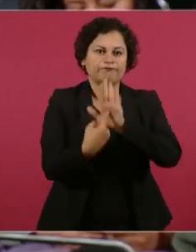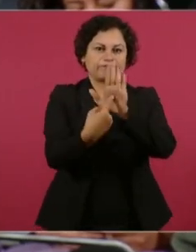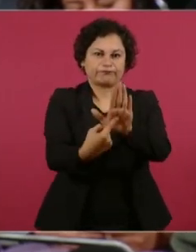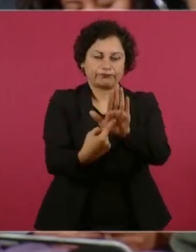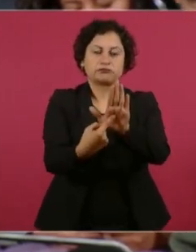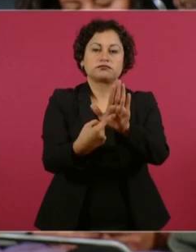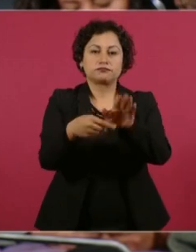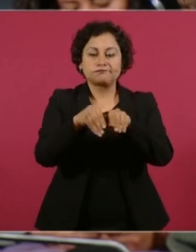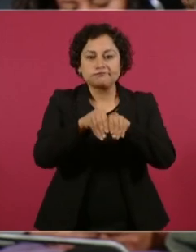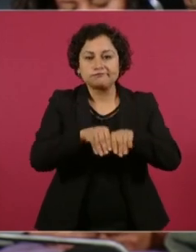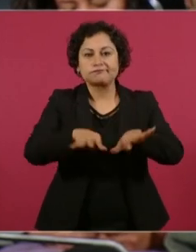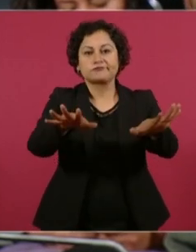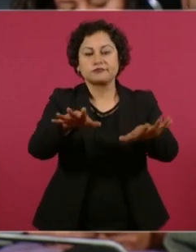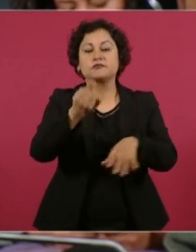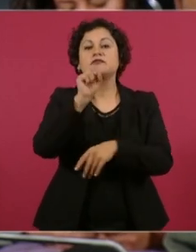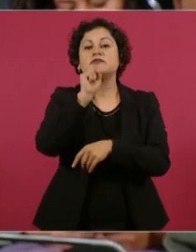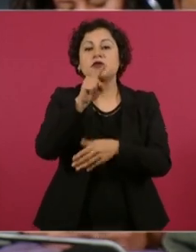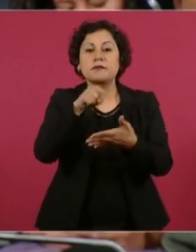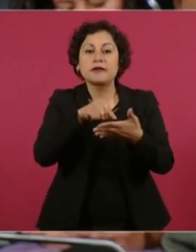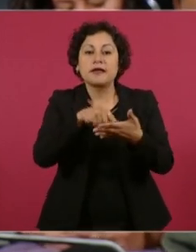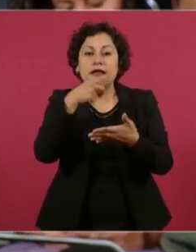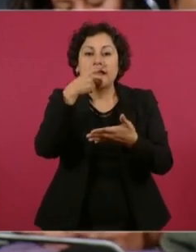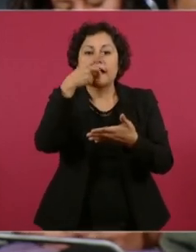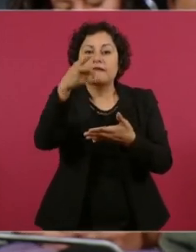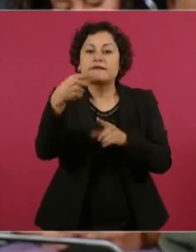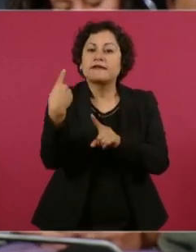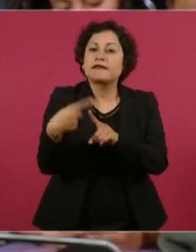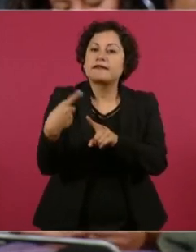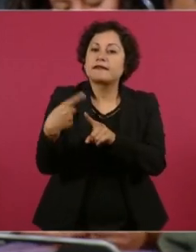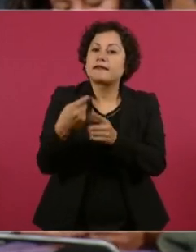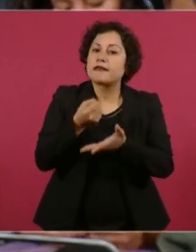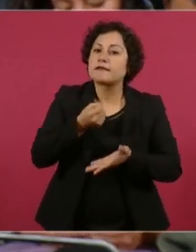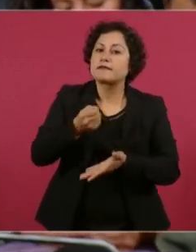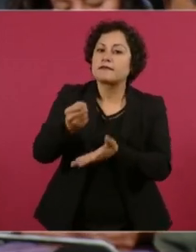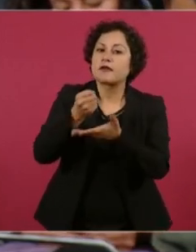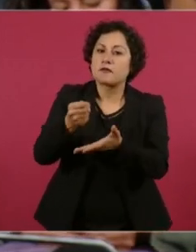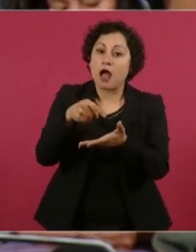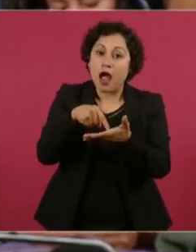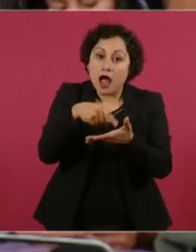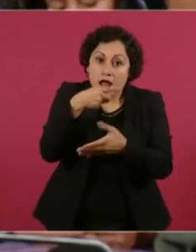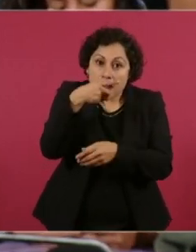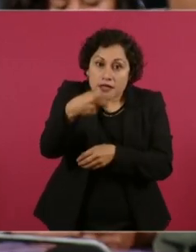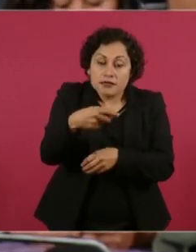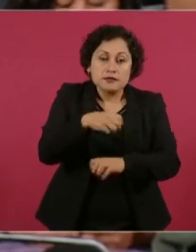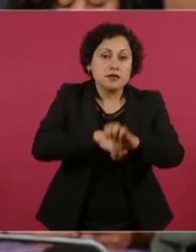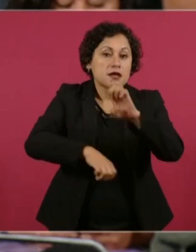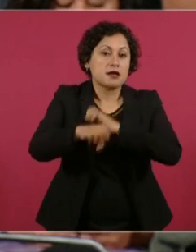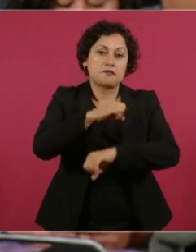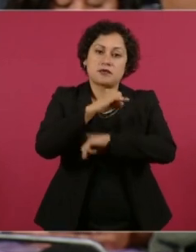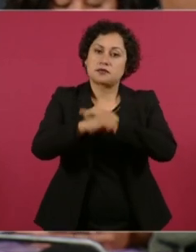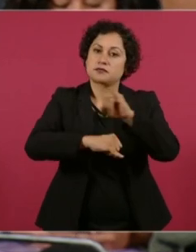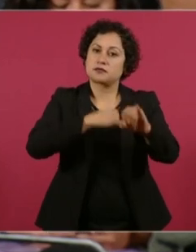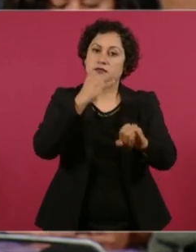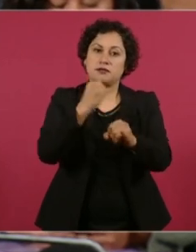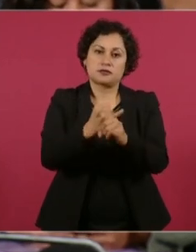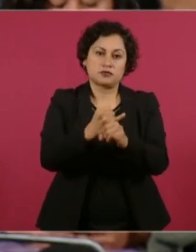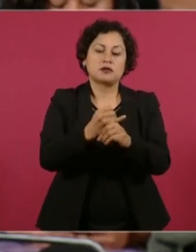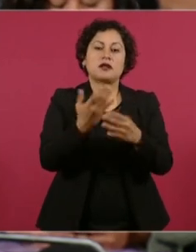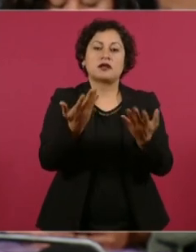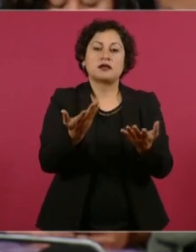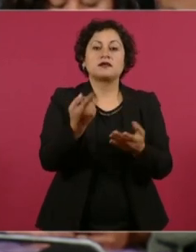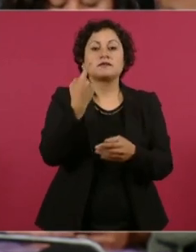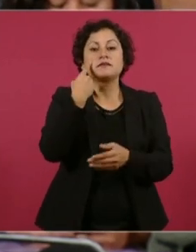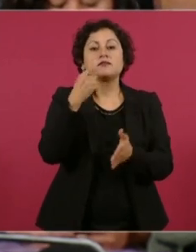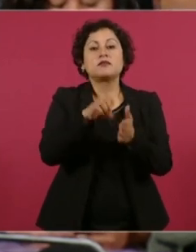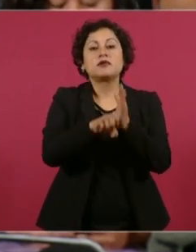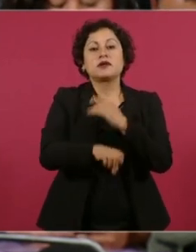con quienes estaban siendo patrocinados. Hablaban de empresas transnacionales, por ejemplo, en este caso nada más voy a mencionar una que es